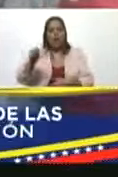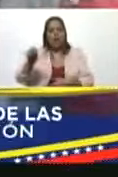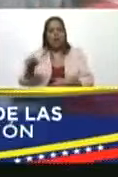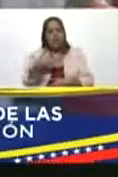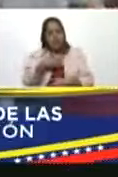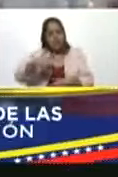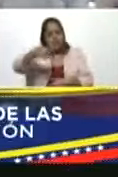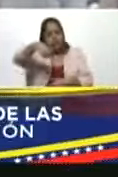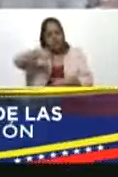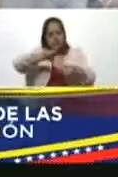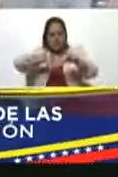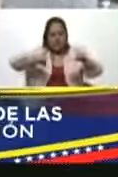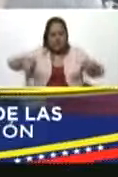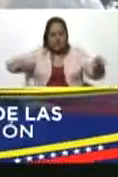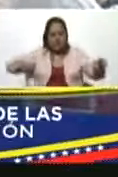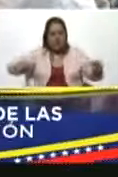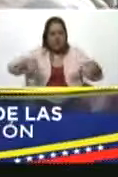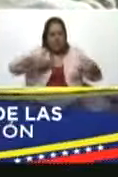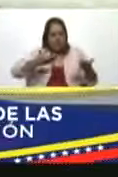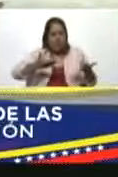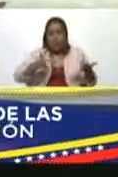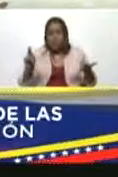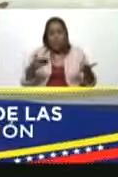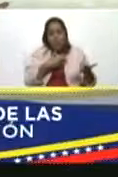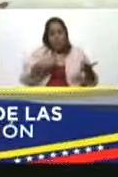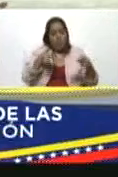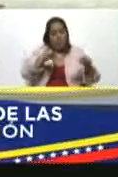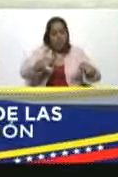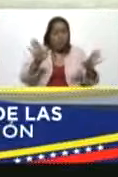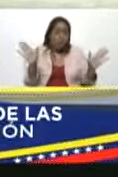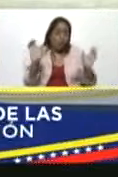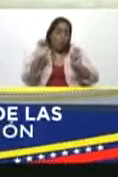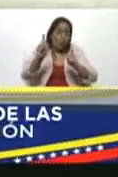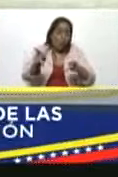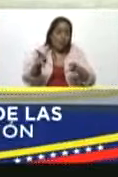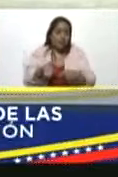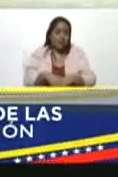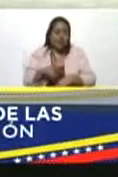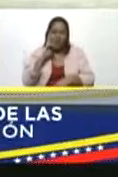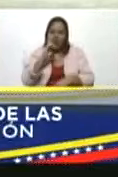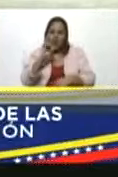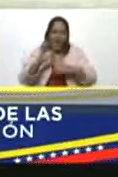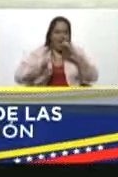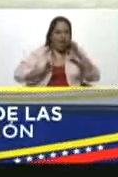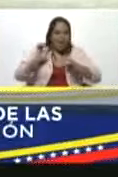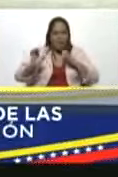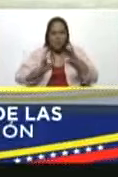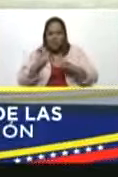sientan. Si no, no. Es que los veo emocionados.